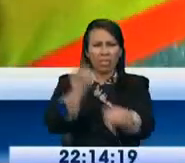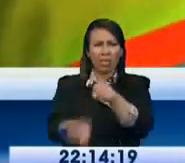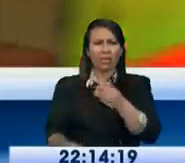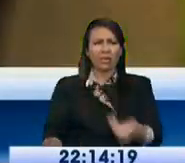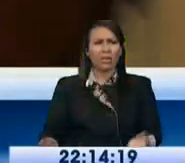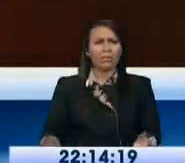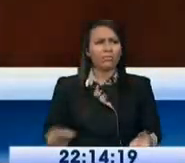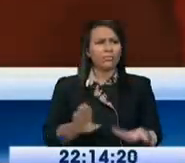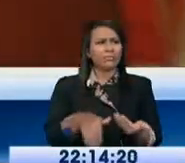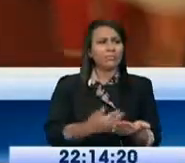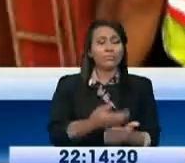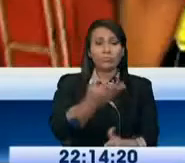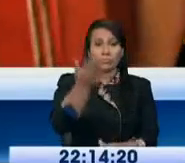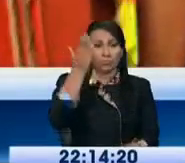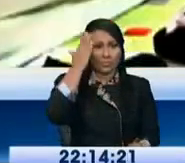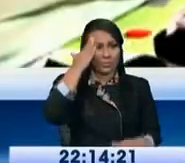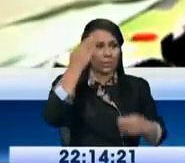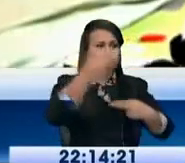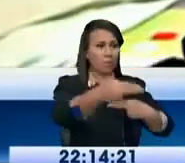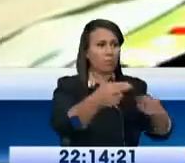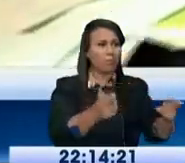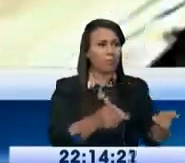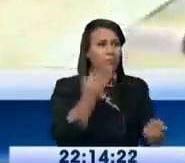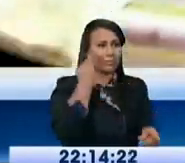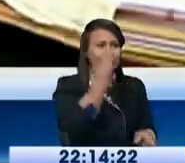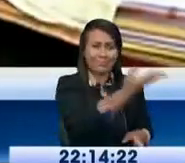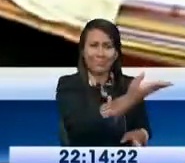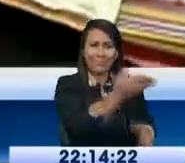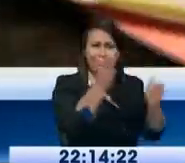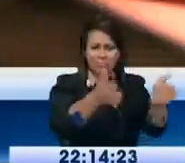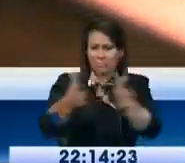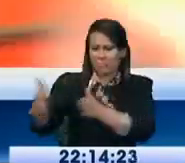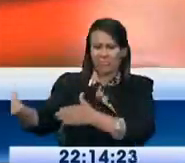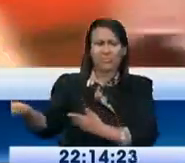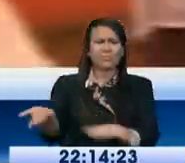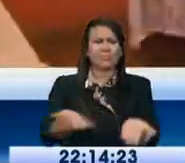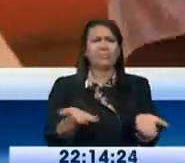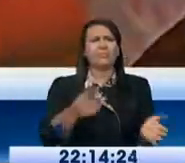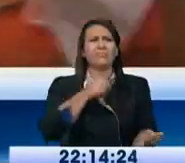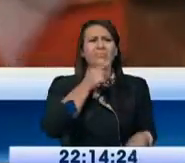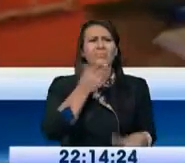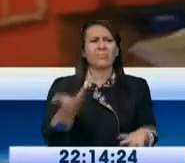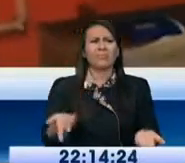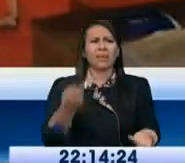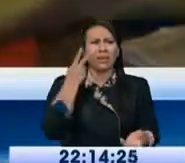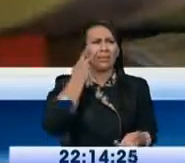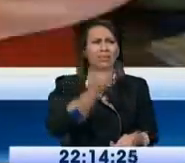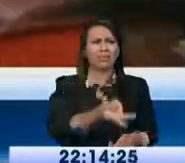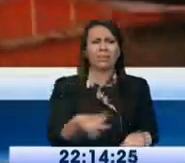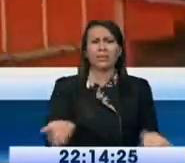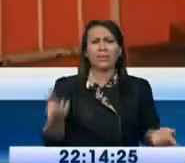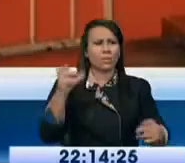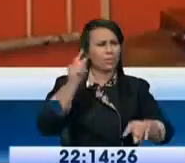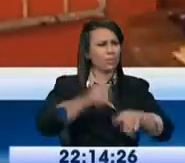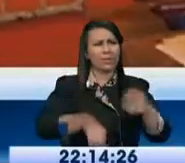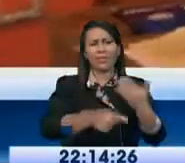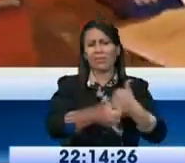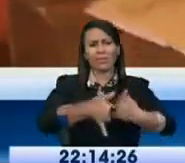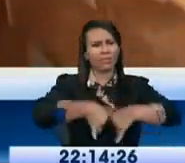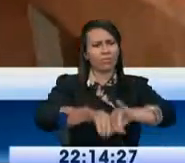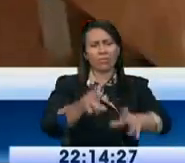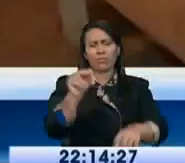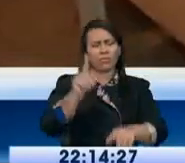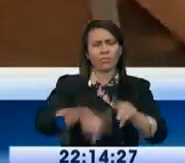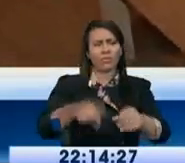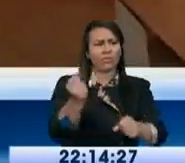podrá saber, ¿qué habitación es esta que están aquí? Estas no son habitaciones, son instalaciones inadecuadas donde tienen menores de edad. Miren las